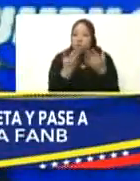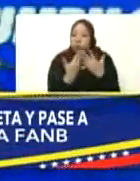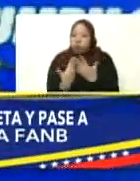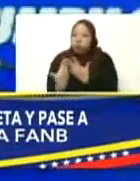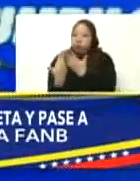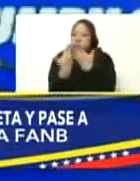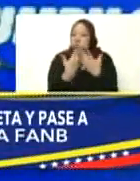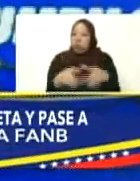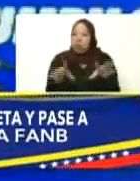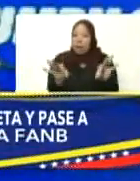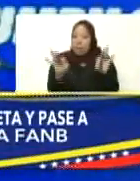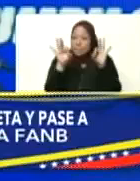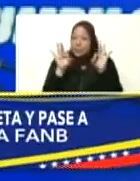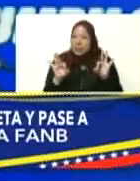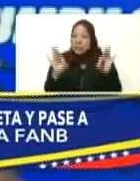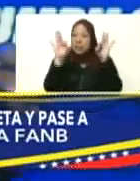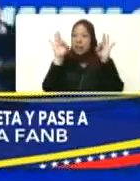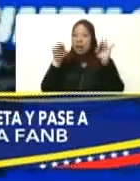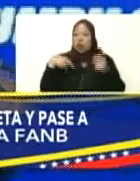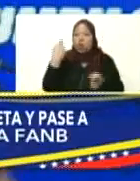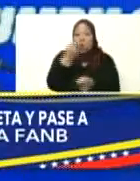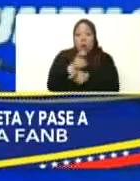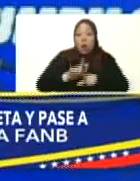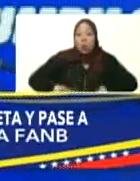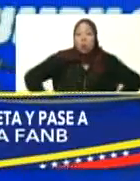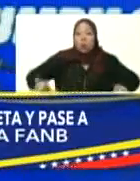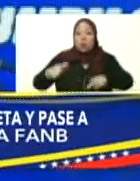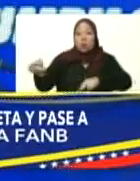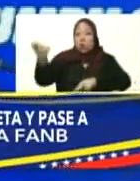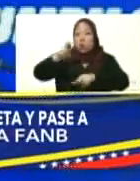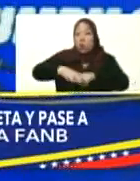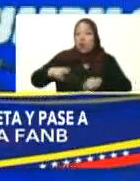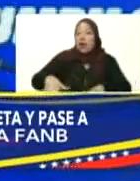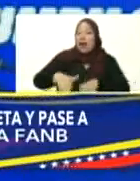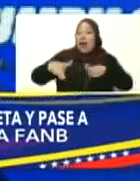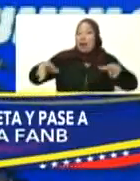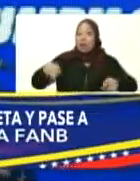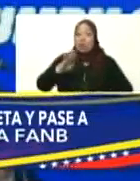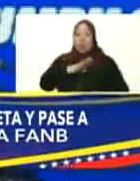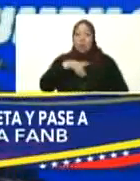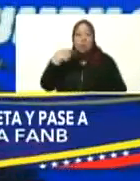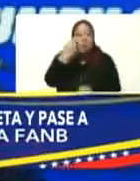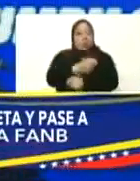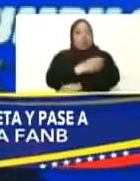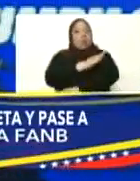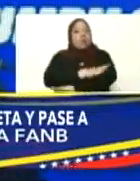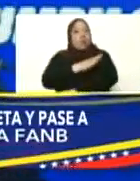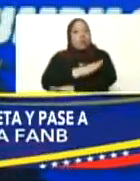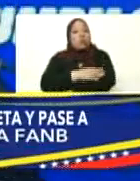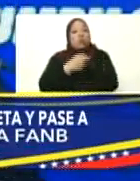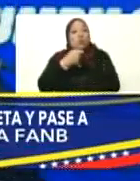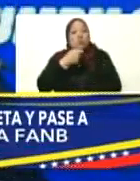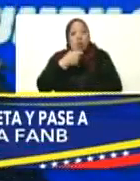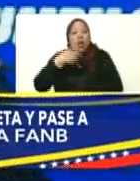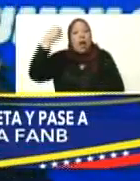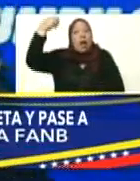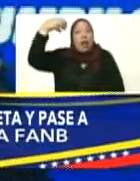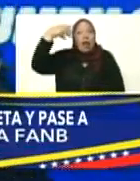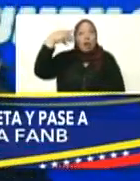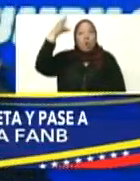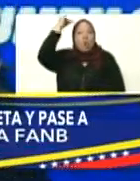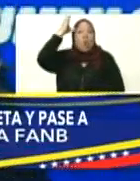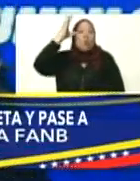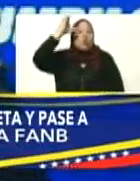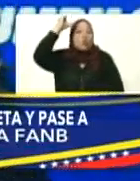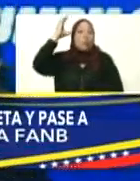espacios para darnos la esencia sempiterna de su grandeza con lo propio de la moral y las luces que sustentan los